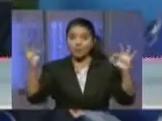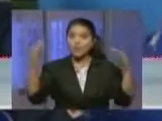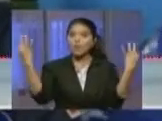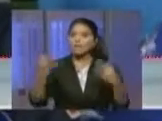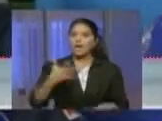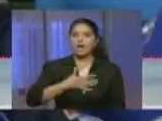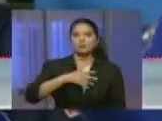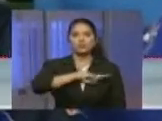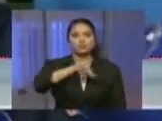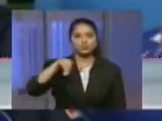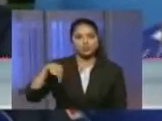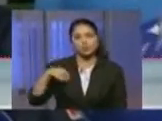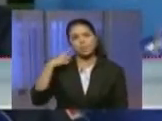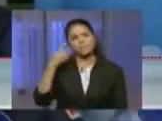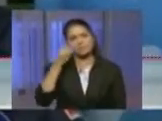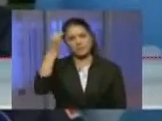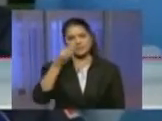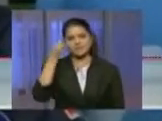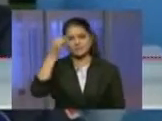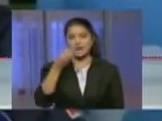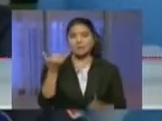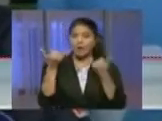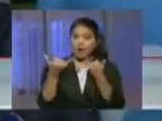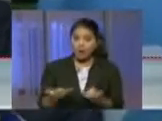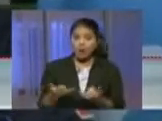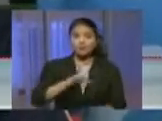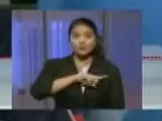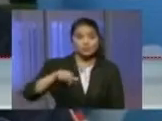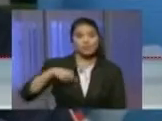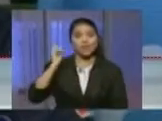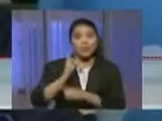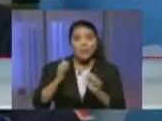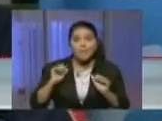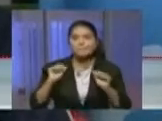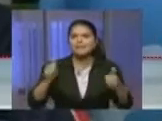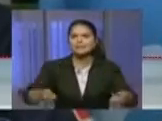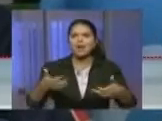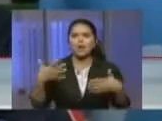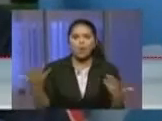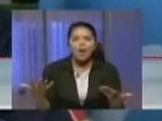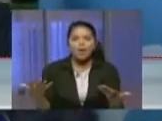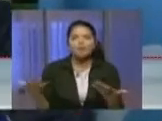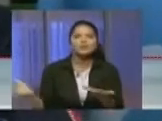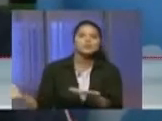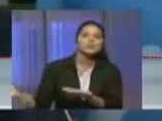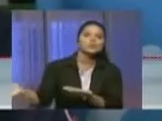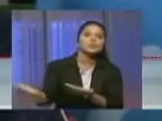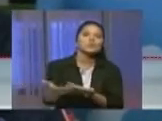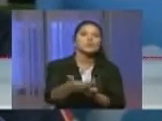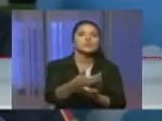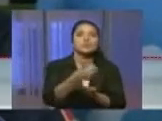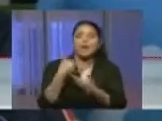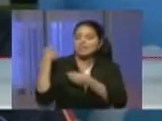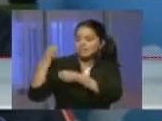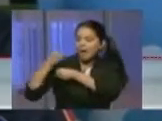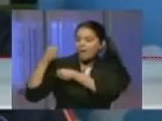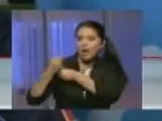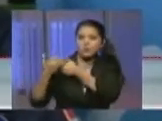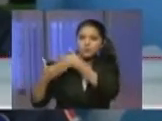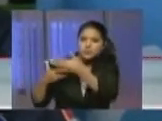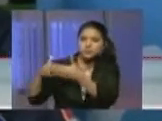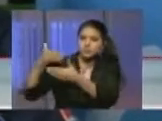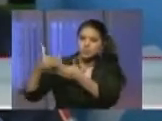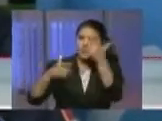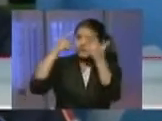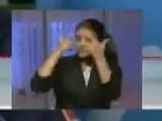nosotros presidente creemos que en estos momentos nos toca empezar a recoger la cosecha de lo que el gigante Hugo Chávez comenzó a sembrar en el